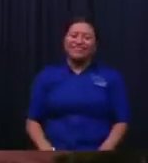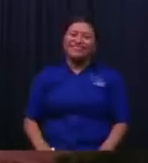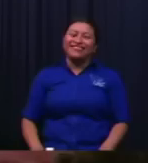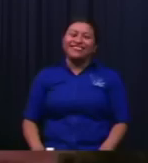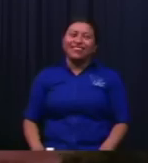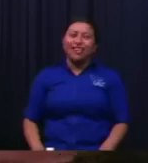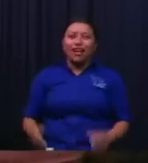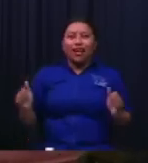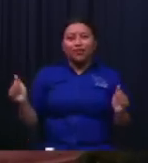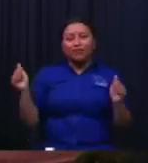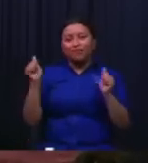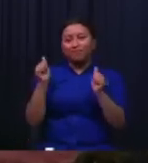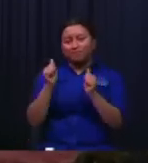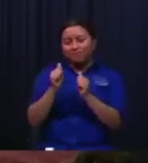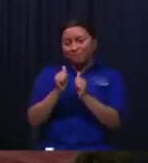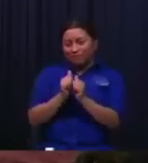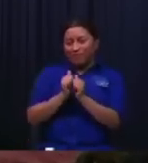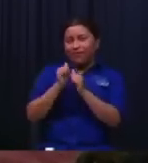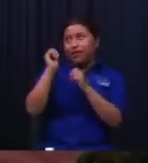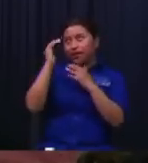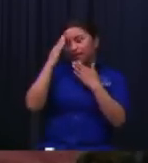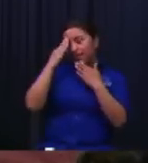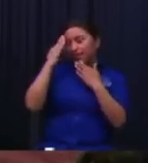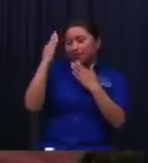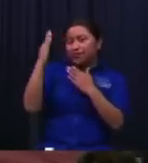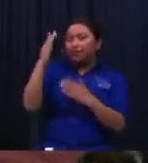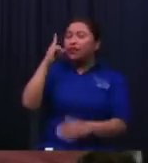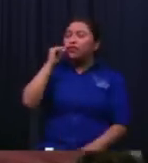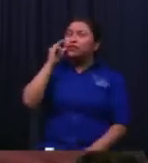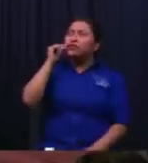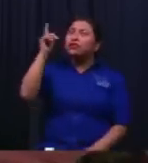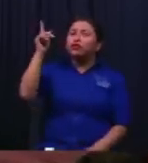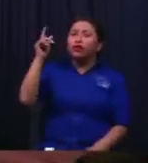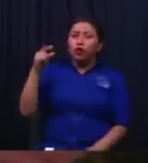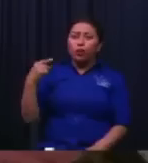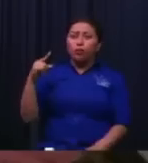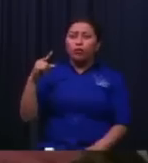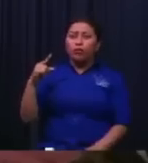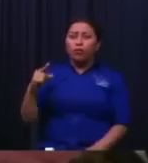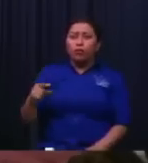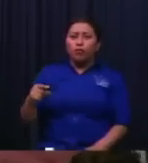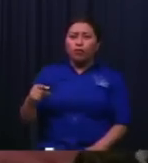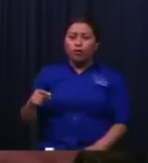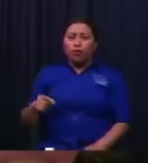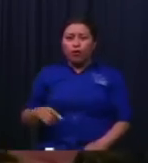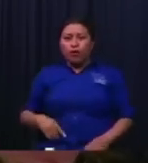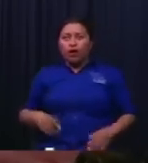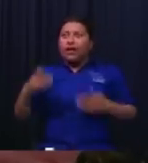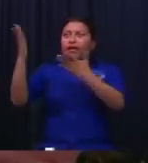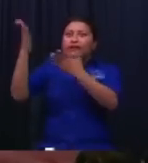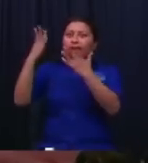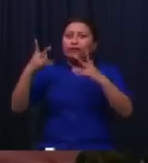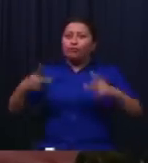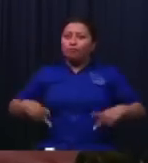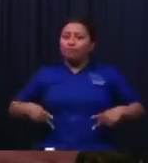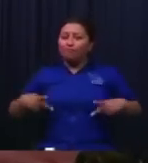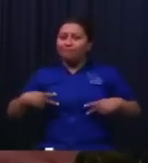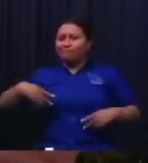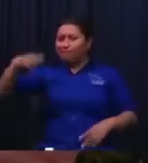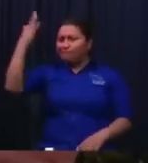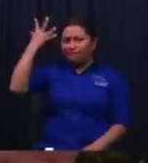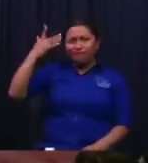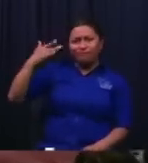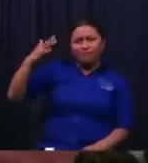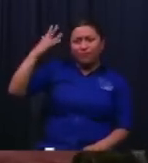me acompaña a darle gracias a Dios por lo que ha hecho en nuestras vidas el día de hoy, lo que hace a diario, ¿verdad? No sin